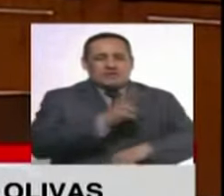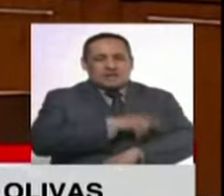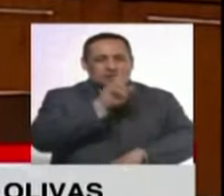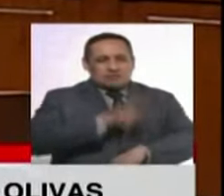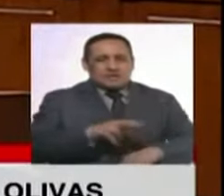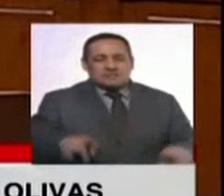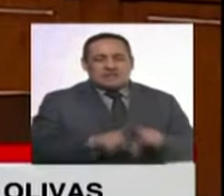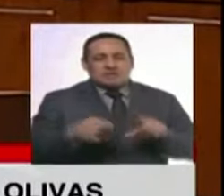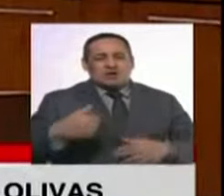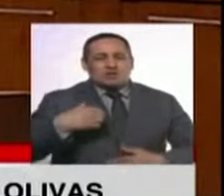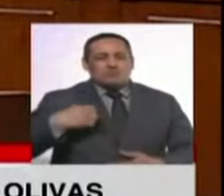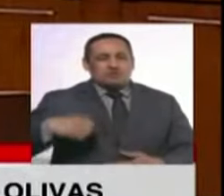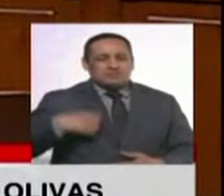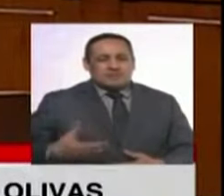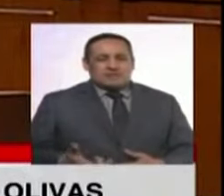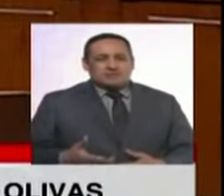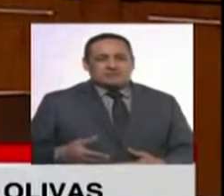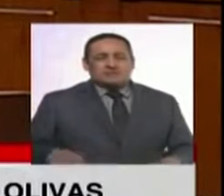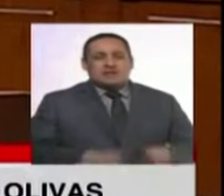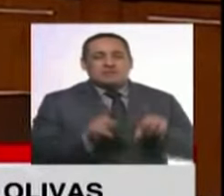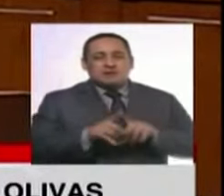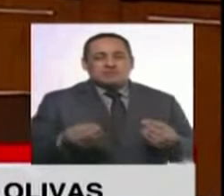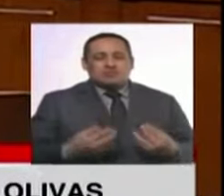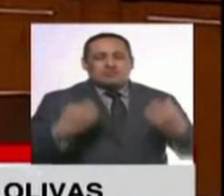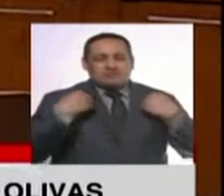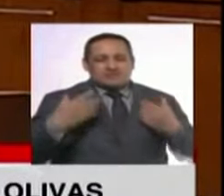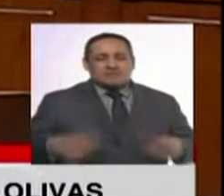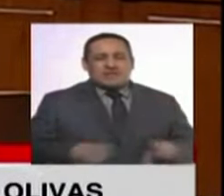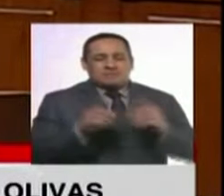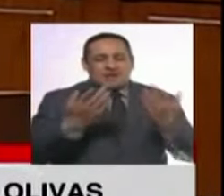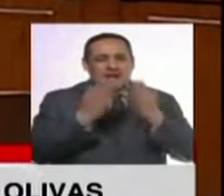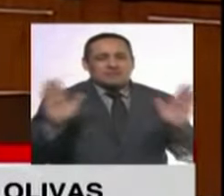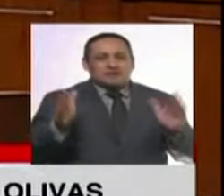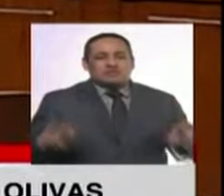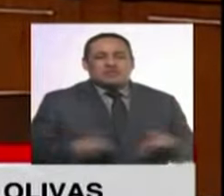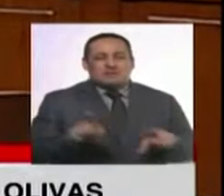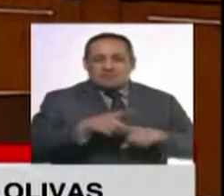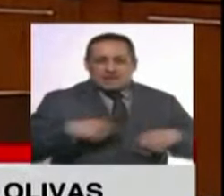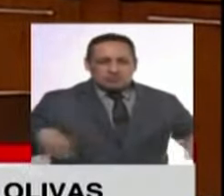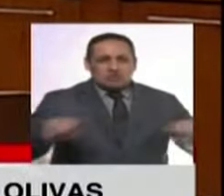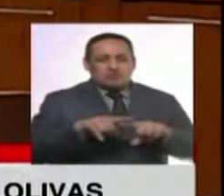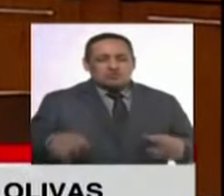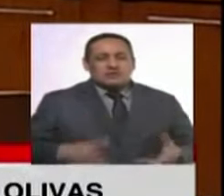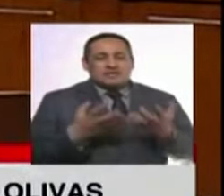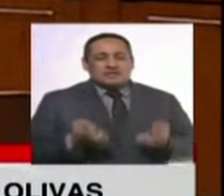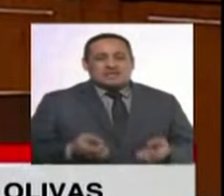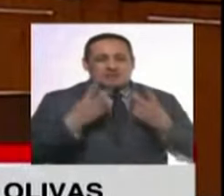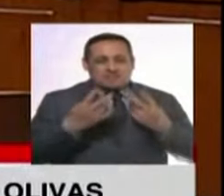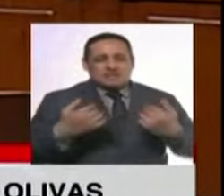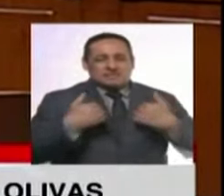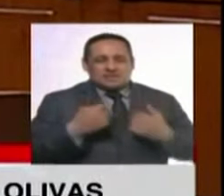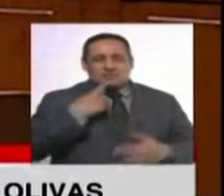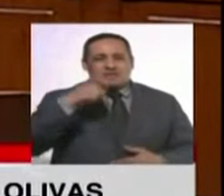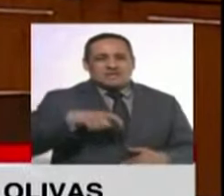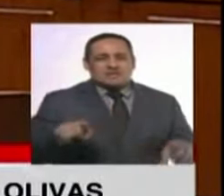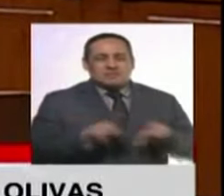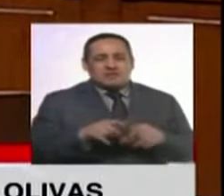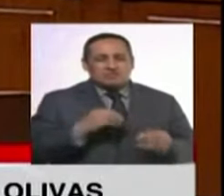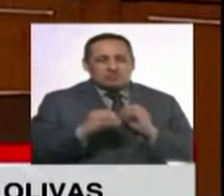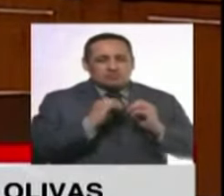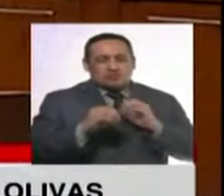gobierno locales porque mi oficina mi despacho está abierto para todos aquellos que tienen una necesidad un